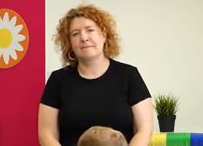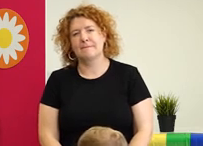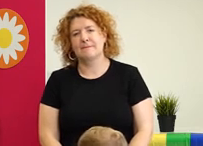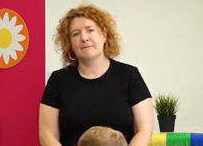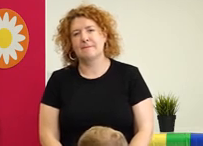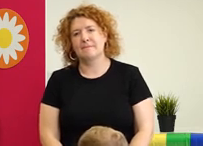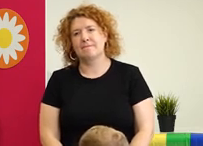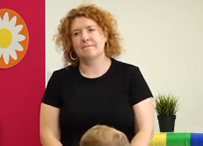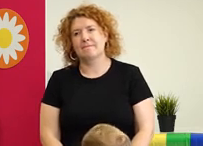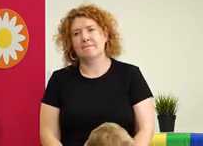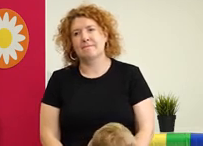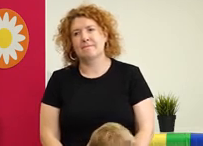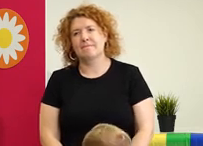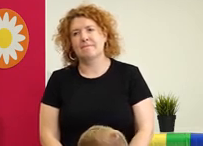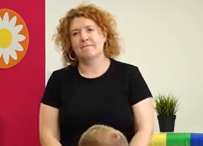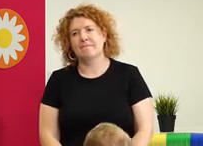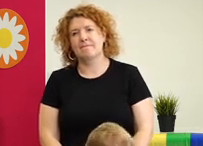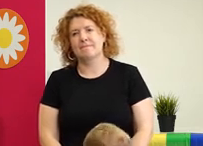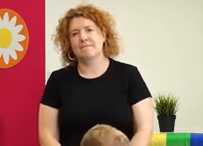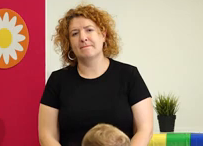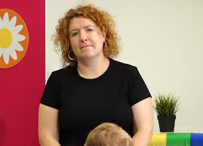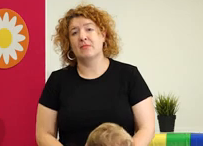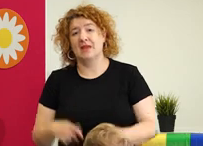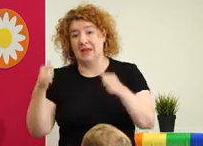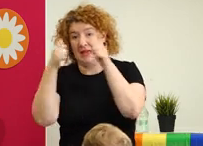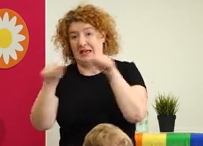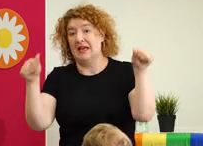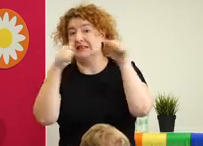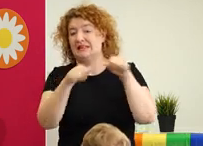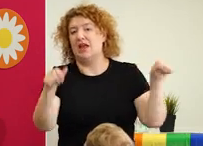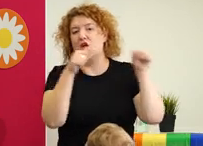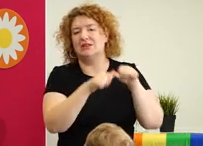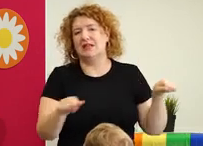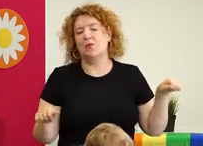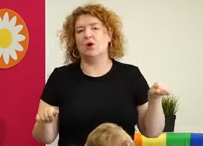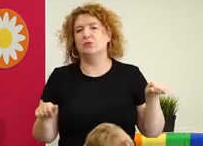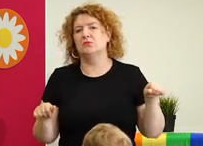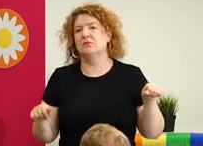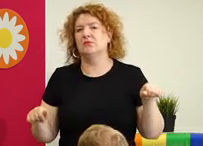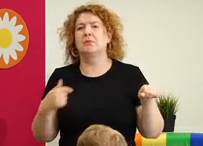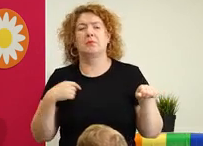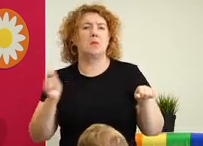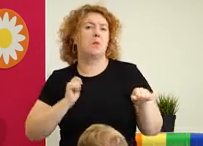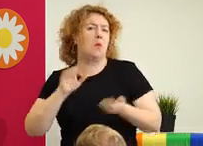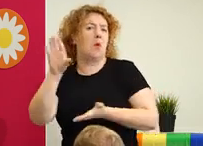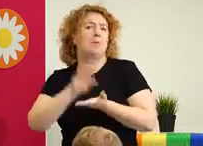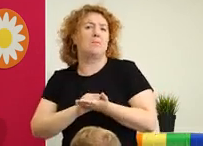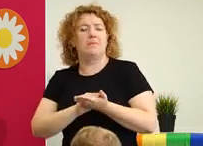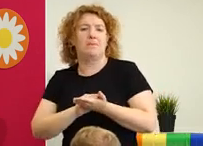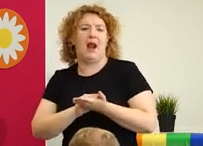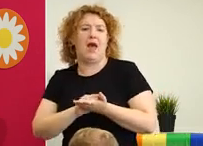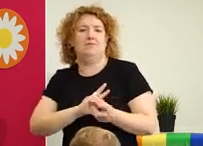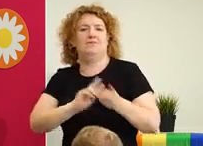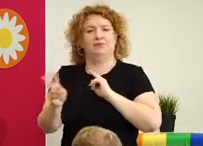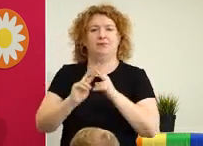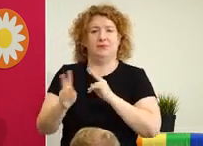un trazo de verdad y se pueden utilizarlos para informar, o sea, su conocimiento